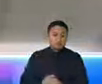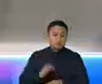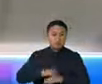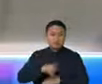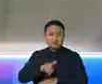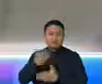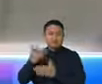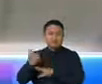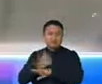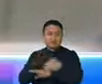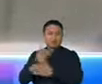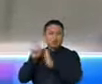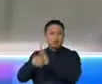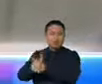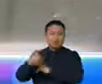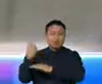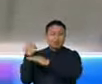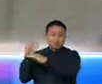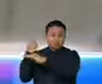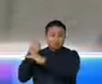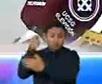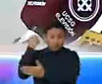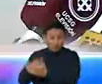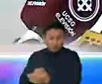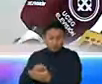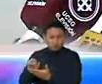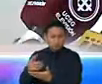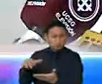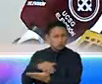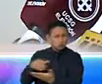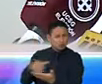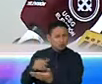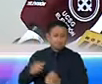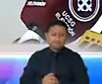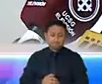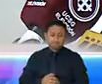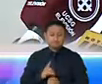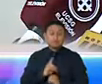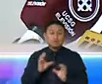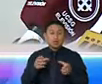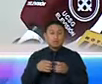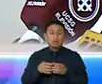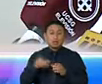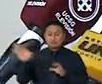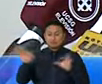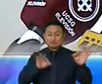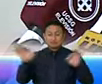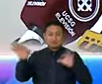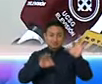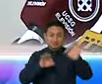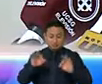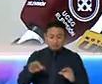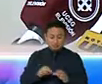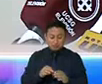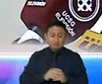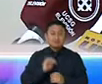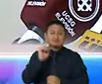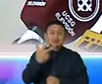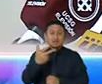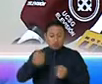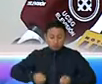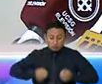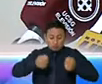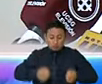compra de los helicópteros Druf en el 2008. El comité interinstitucional fue el que recibió el tercer producto y fue